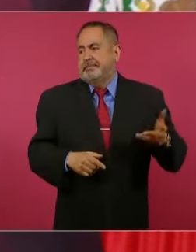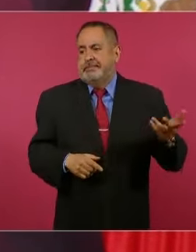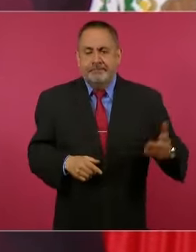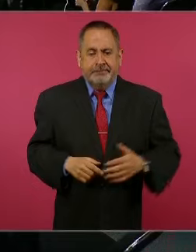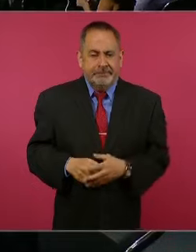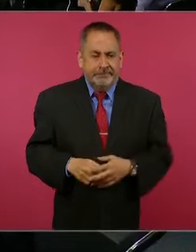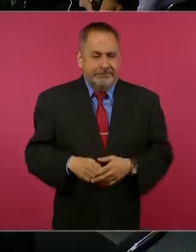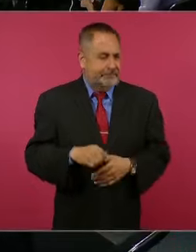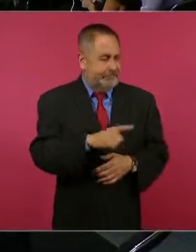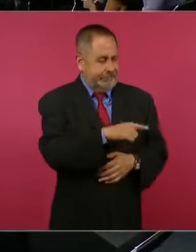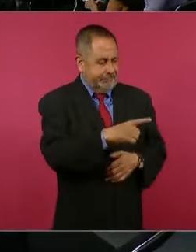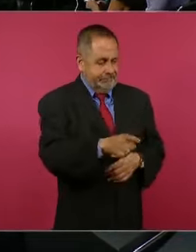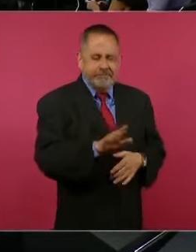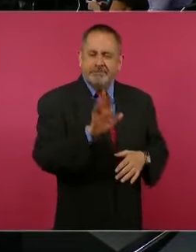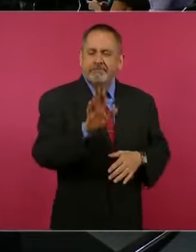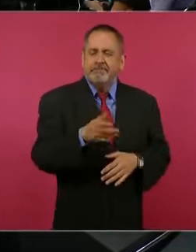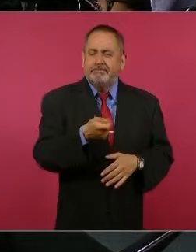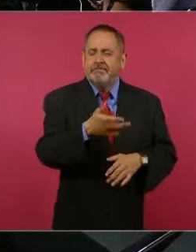Embajadores